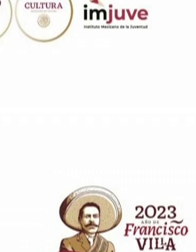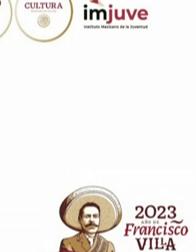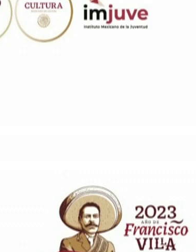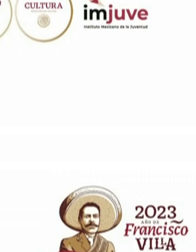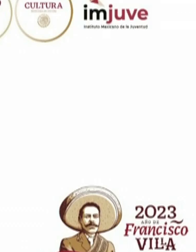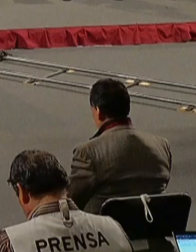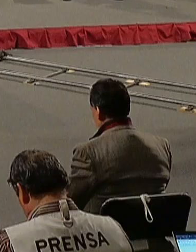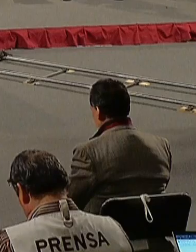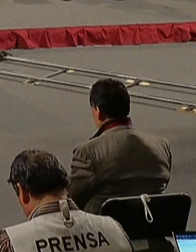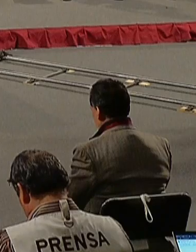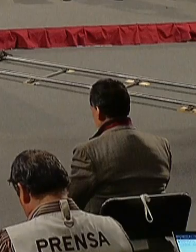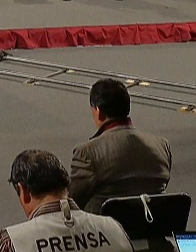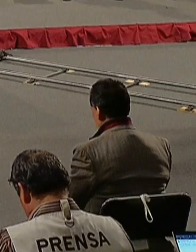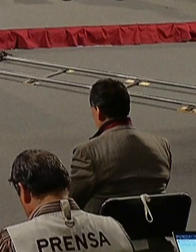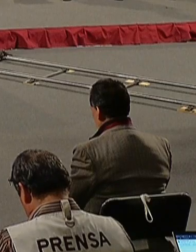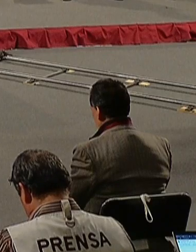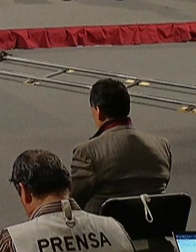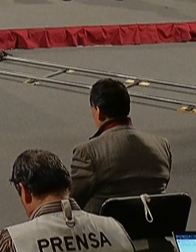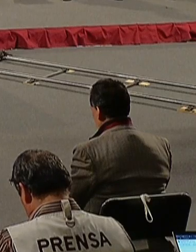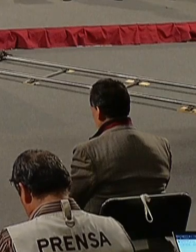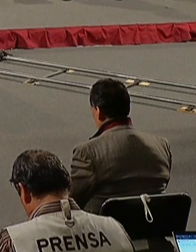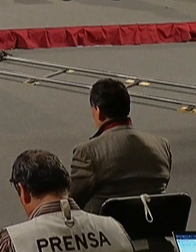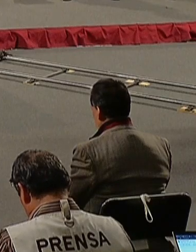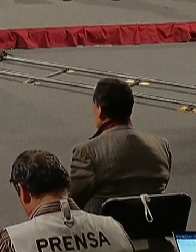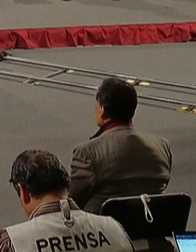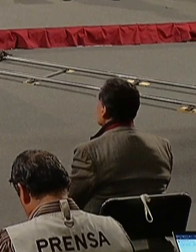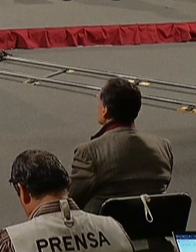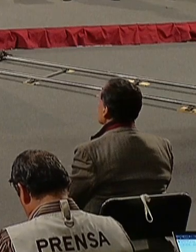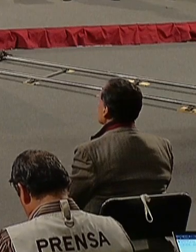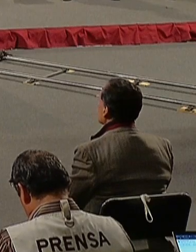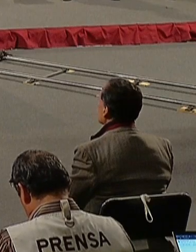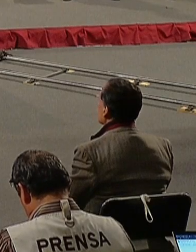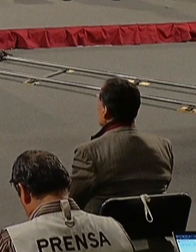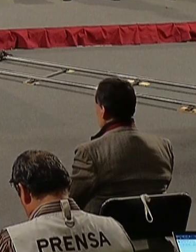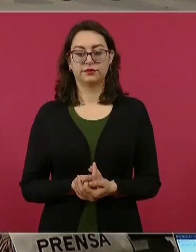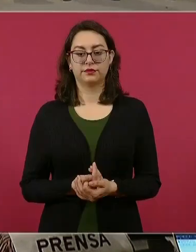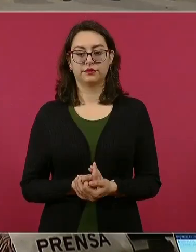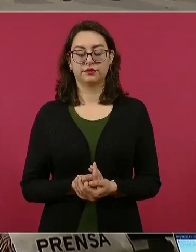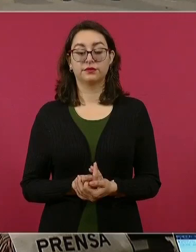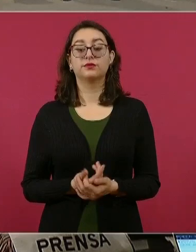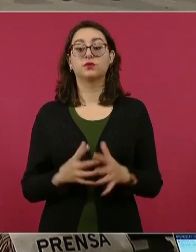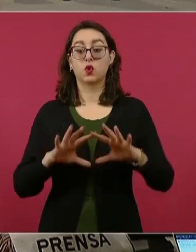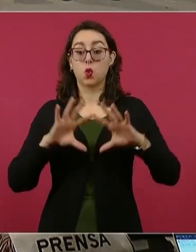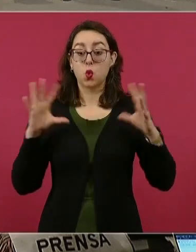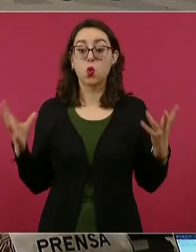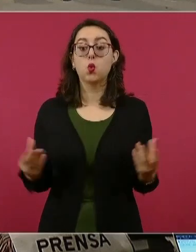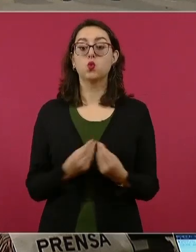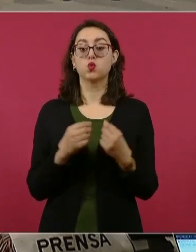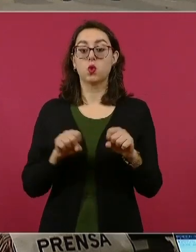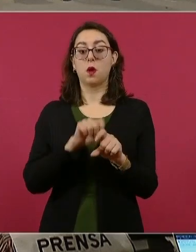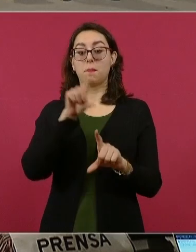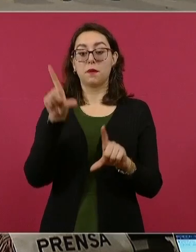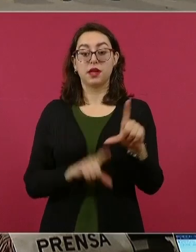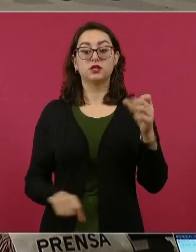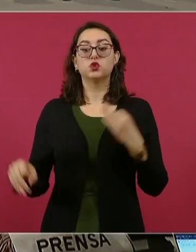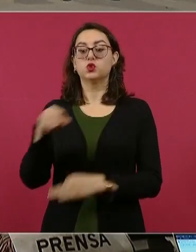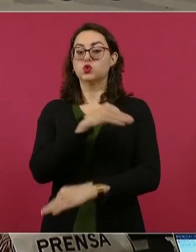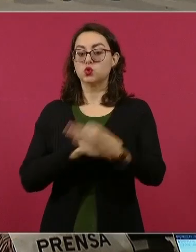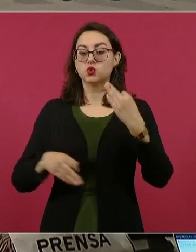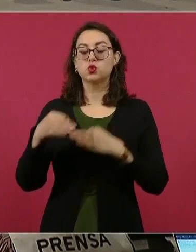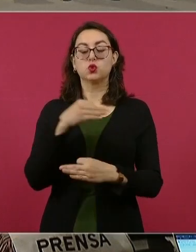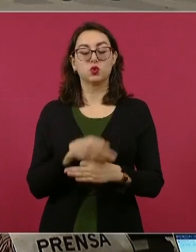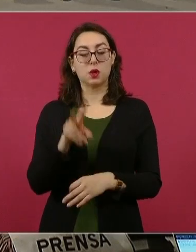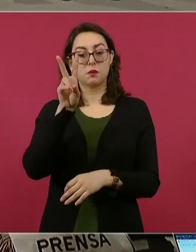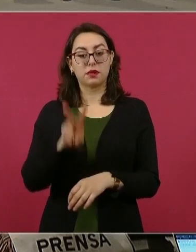una fuerza nacional que está realmente por la campaña de prevención de adicciones y